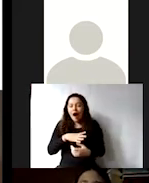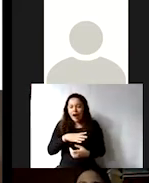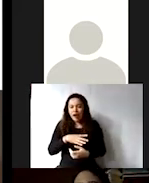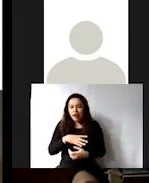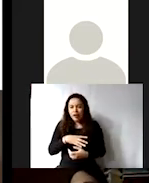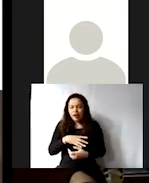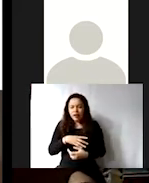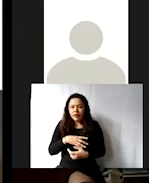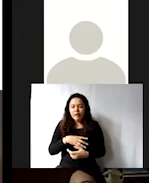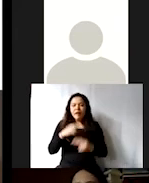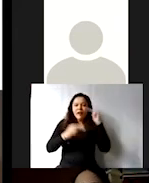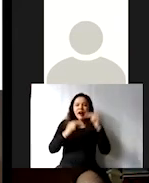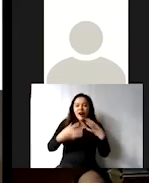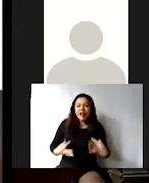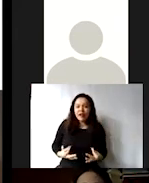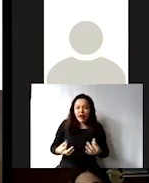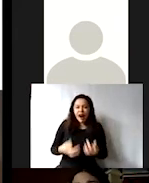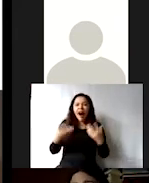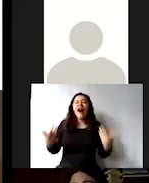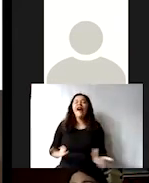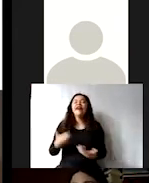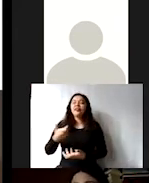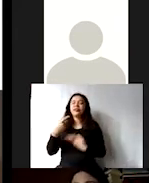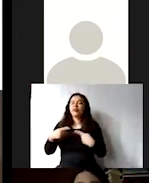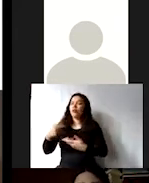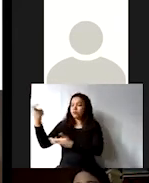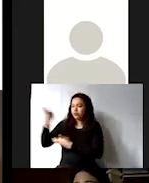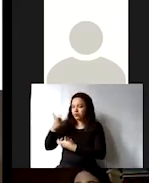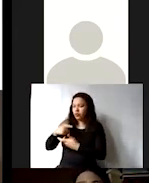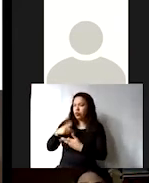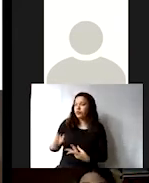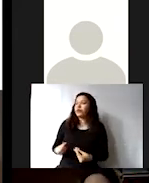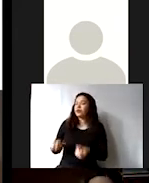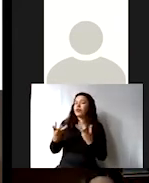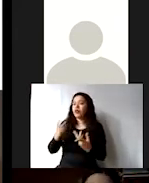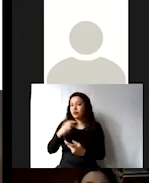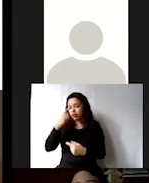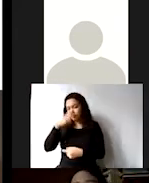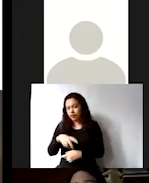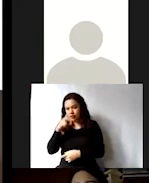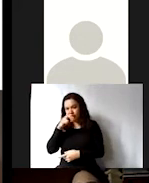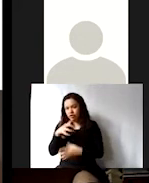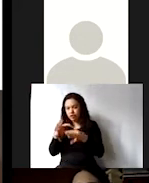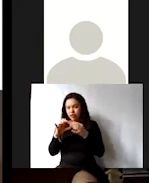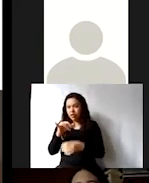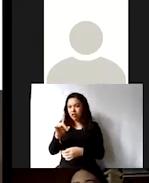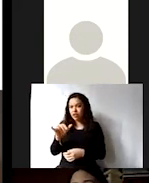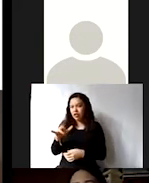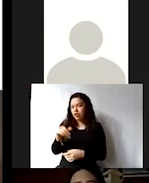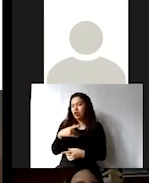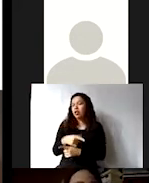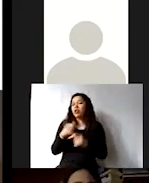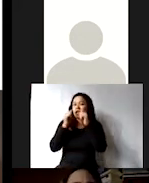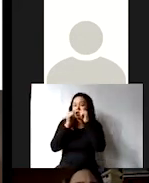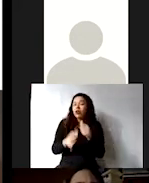que seguir estándares de calidad o rendición de cuentas a donantes que le piden llegar hasta este nivel exhaustivo de qué indicadores le están pegando, o